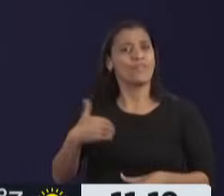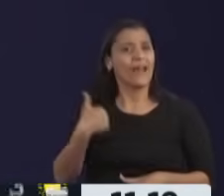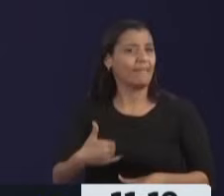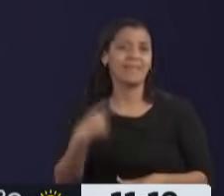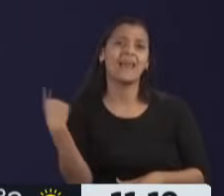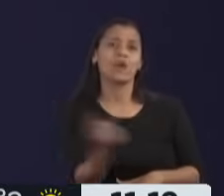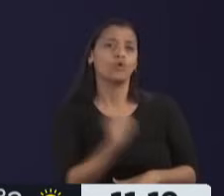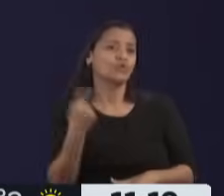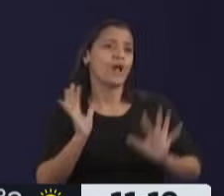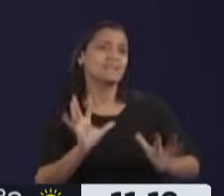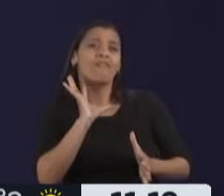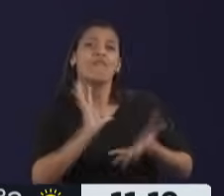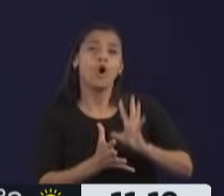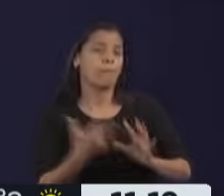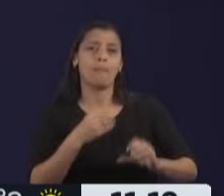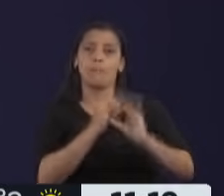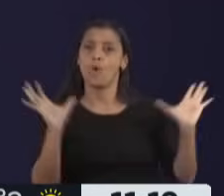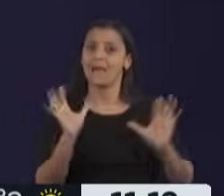clara que nadie.